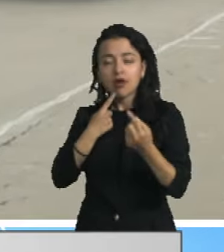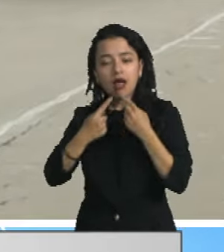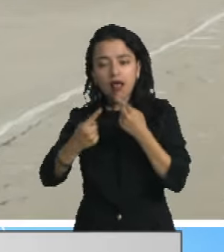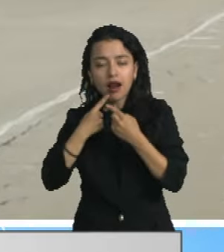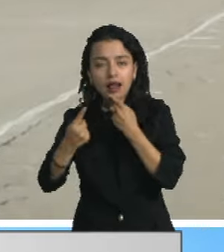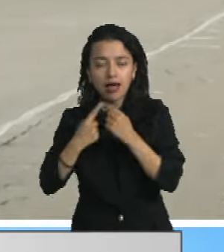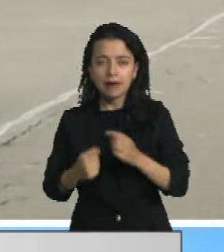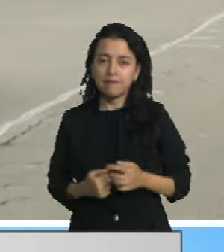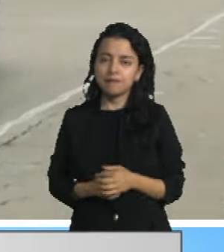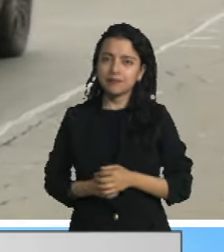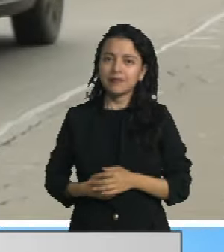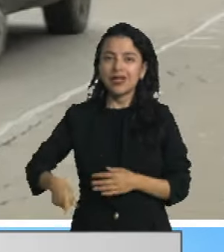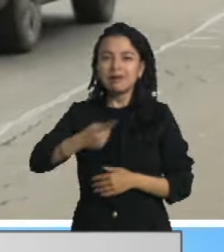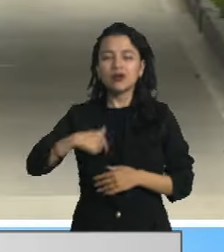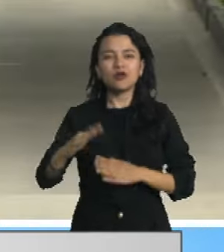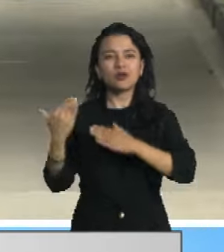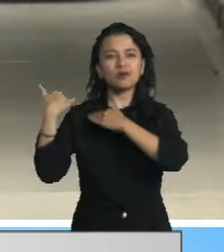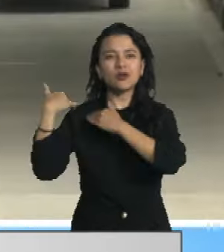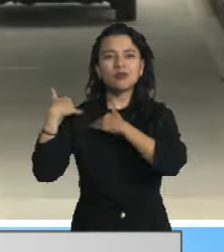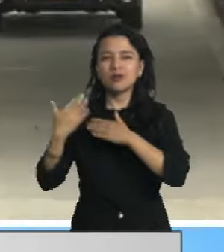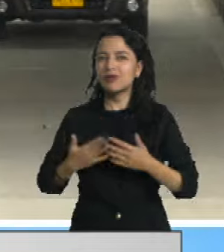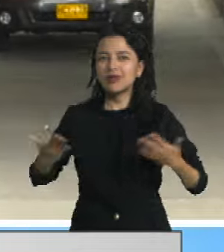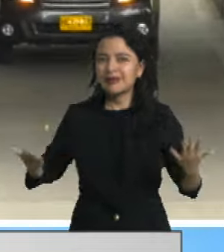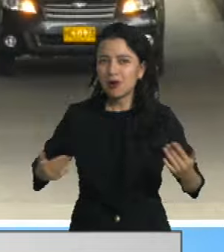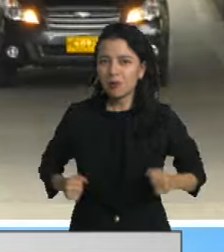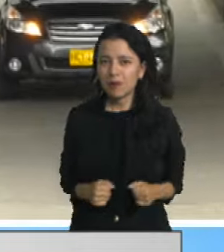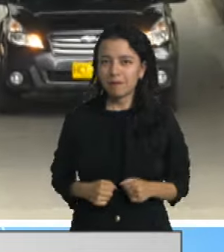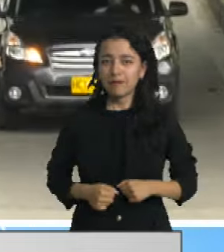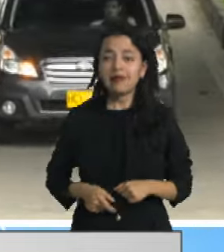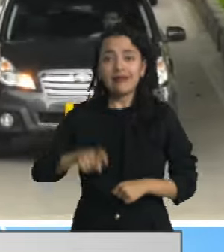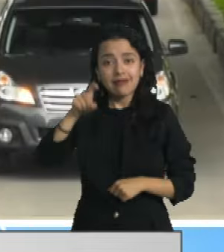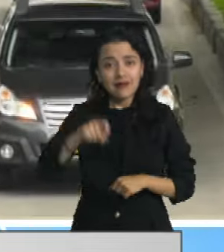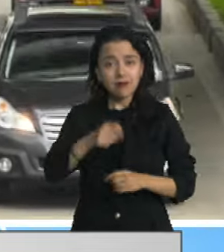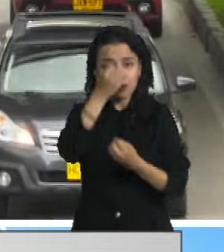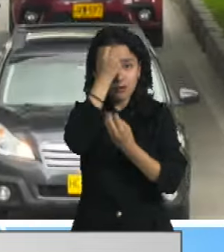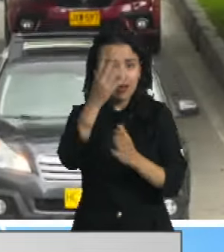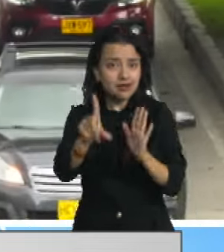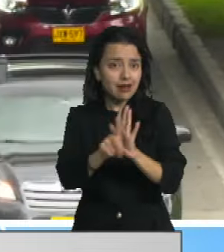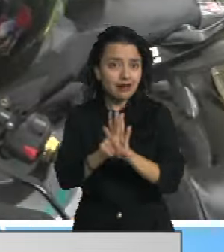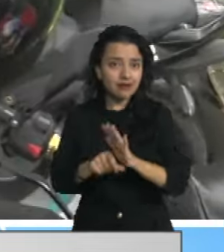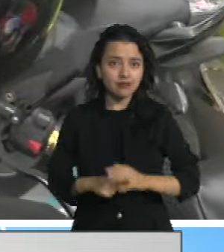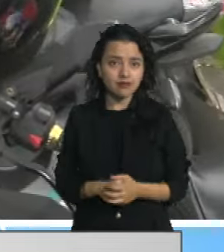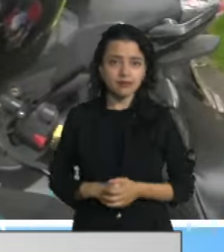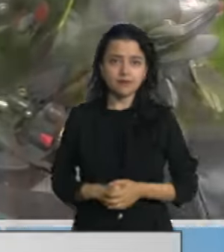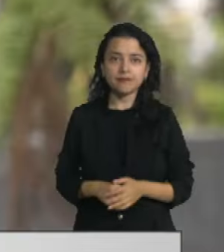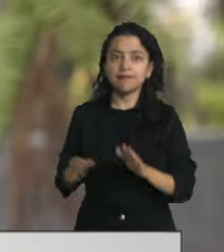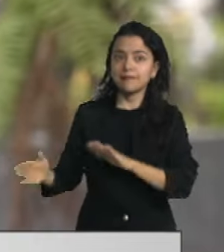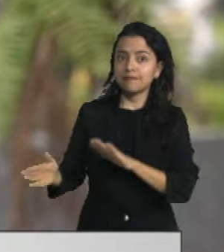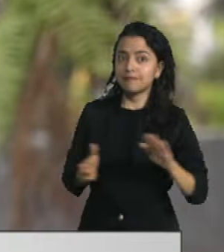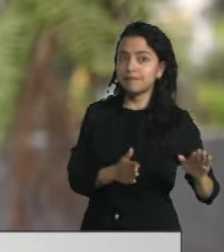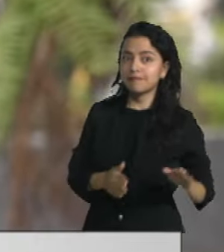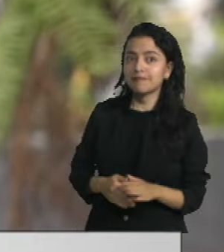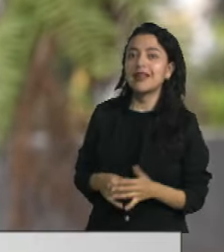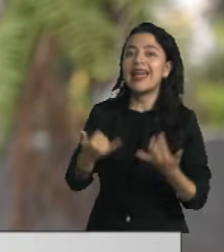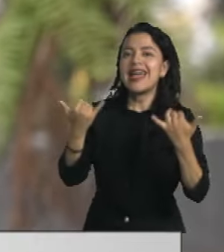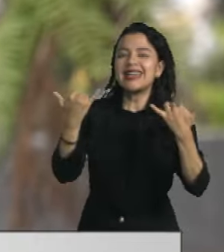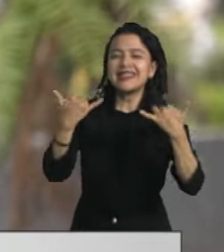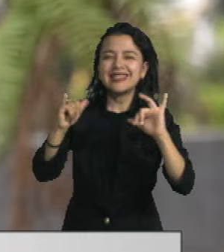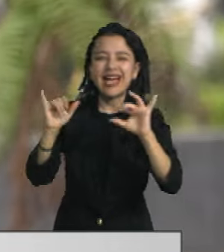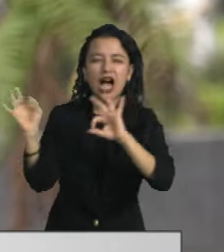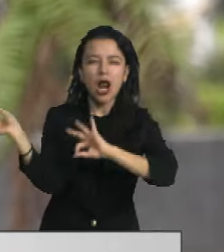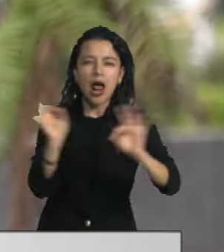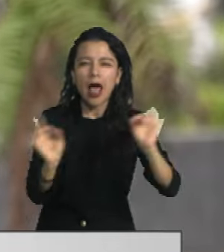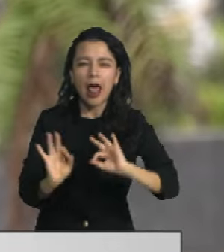¿Qué obligación tenemos como administración distrital y como autoridades locales? A cumplir la ley. Cambiamos de tema porque el distrito ya tiene listo todo